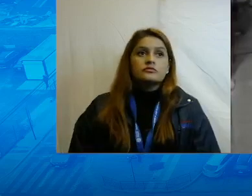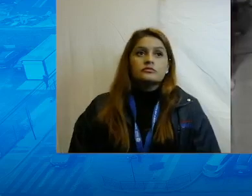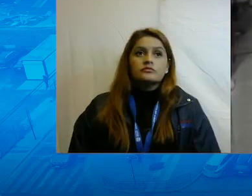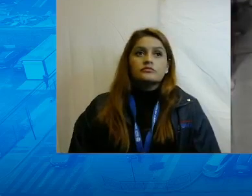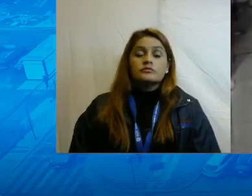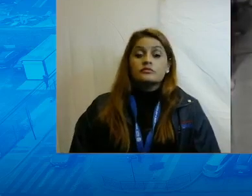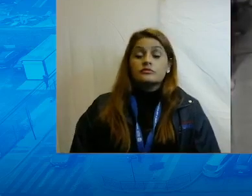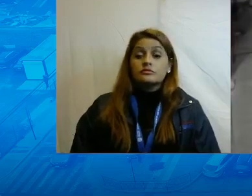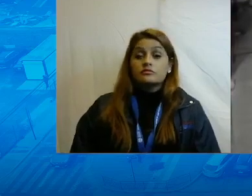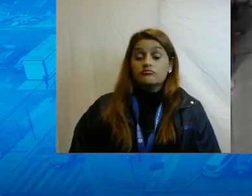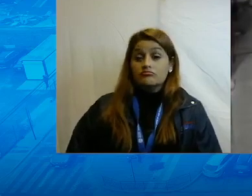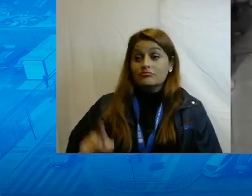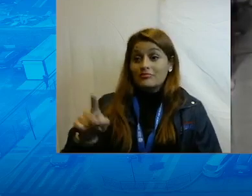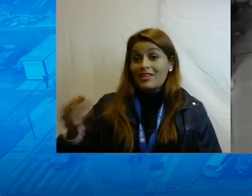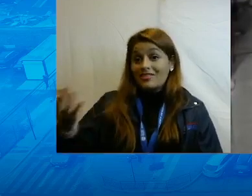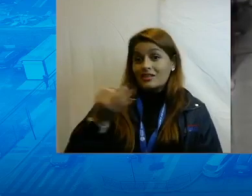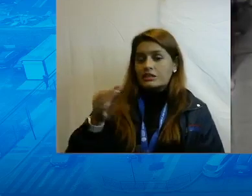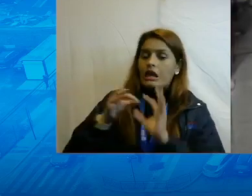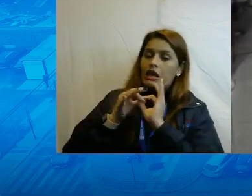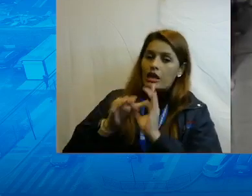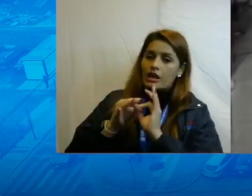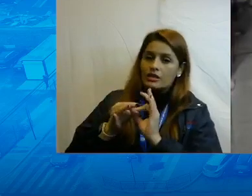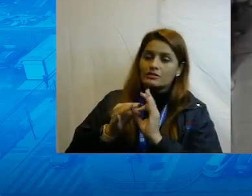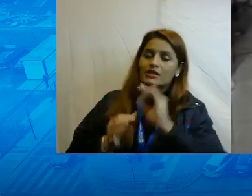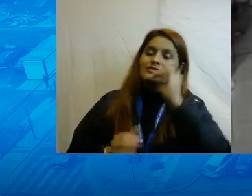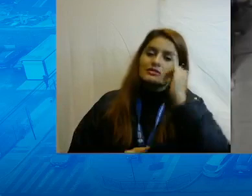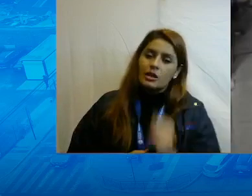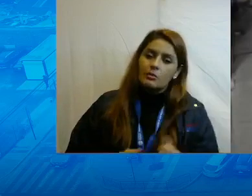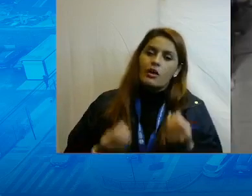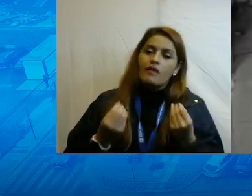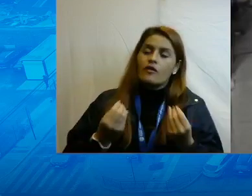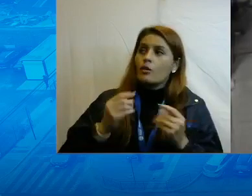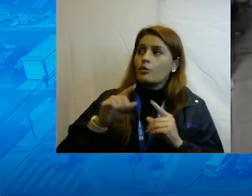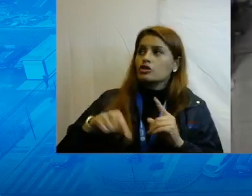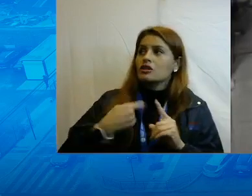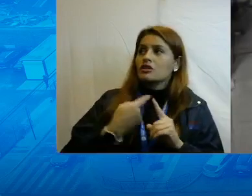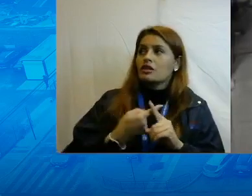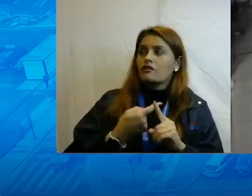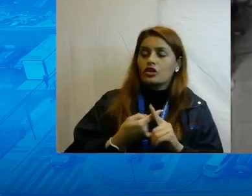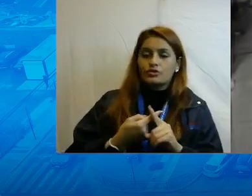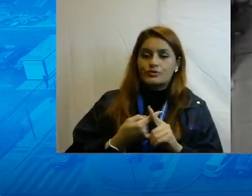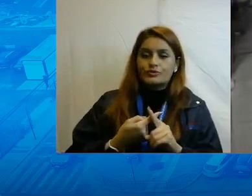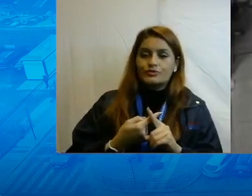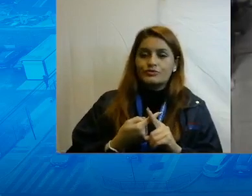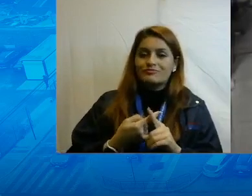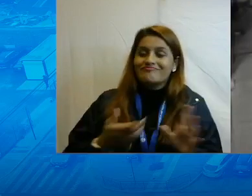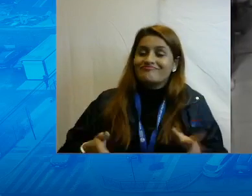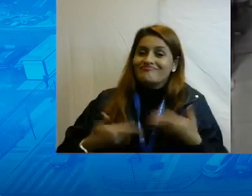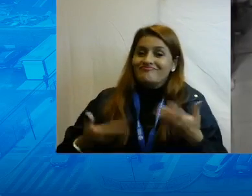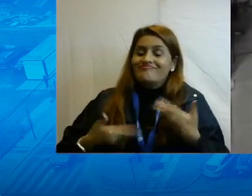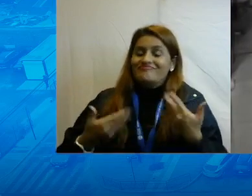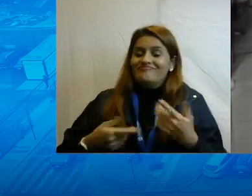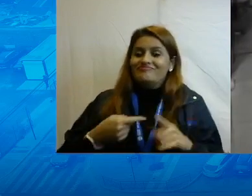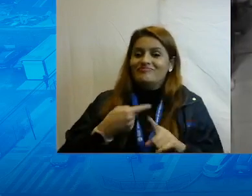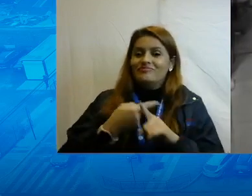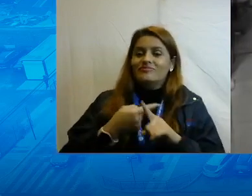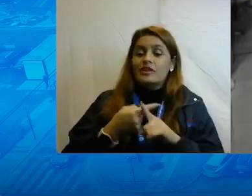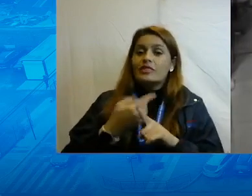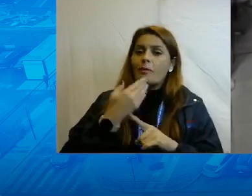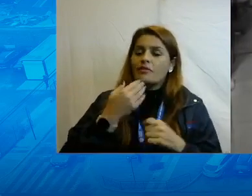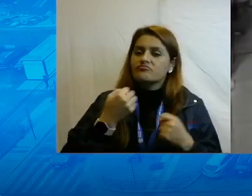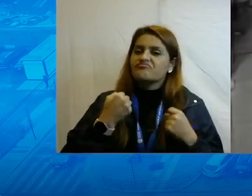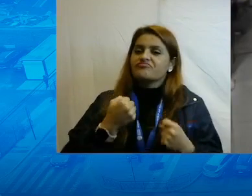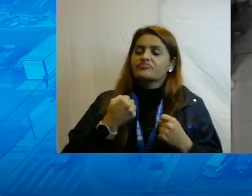Acoger los agradecimientos, el equipo siempre es motivo de motivación y energía también